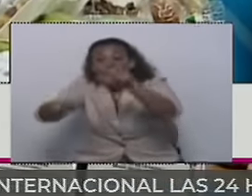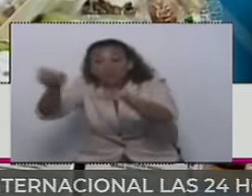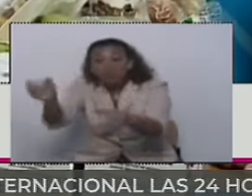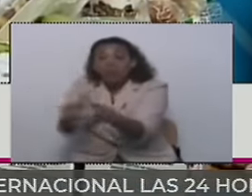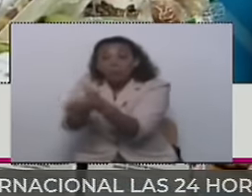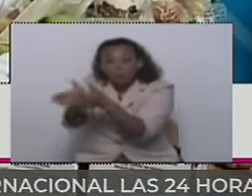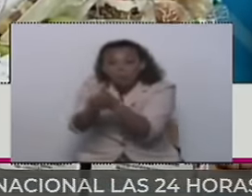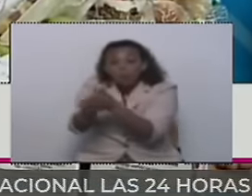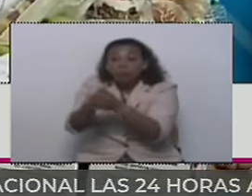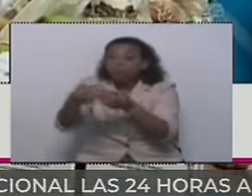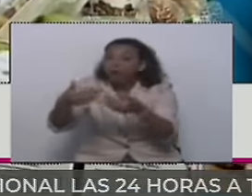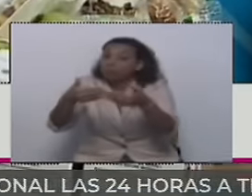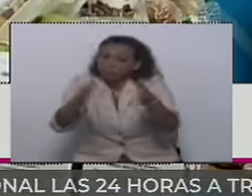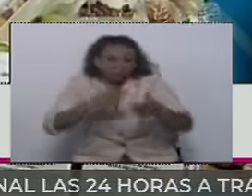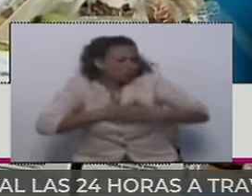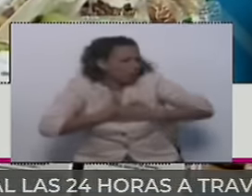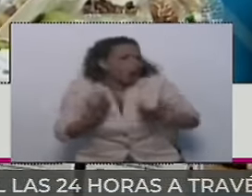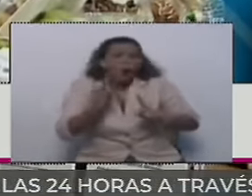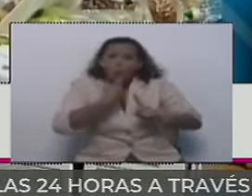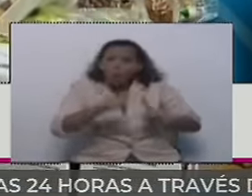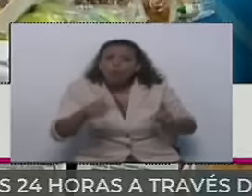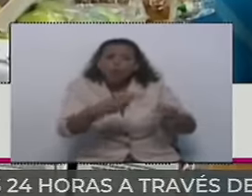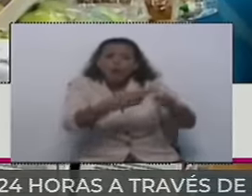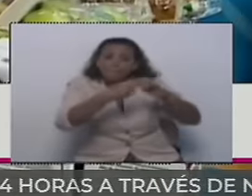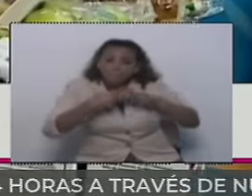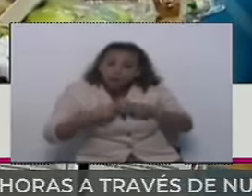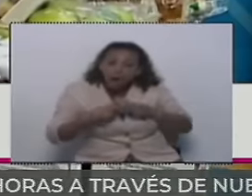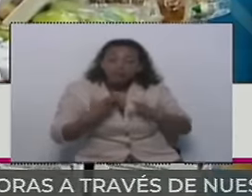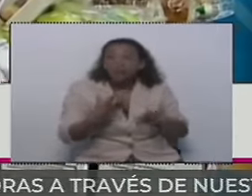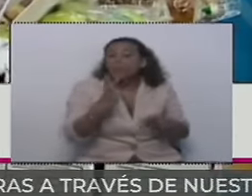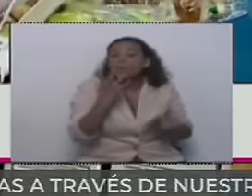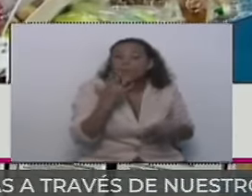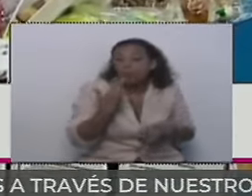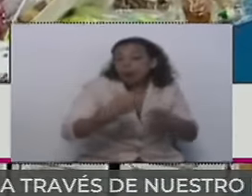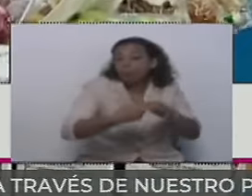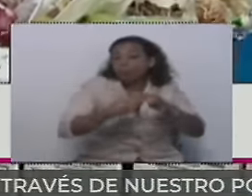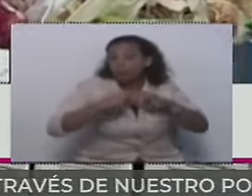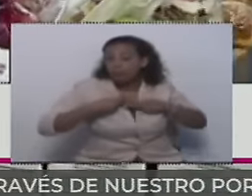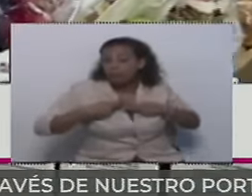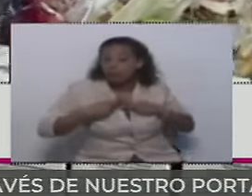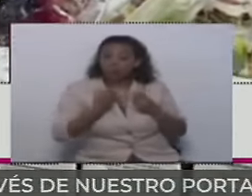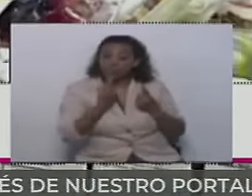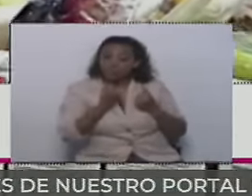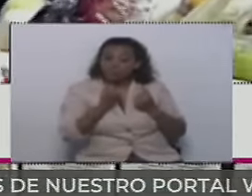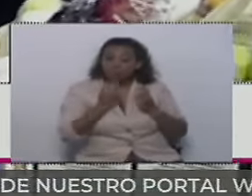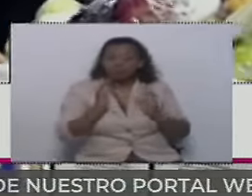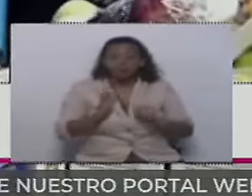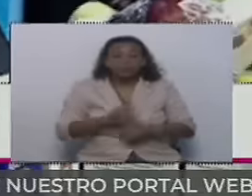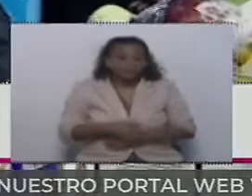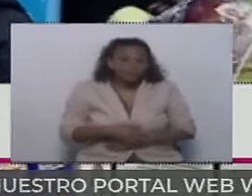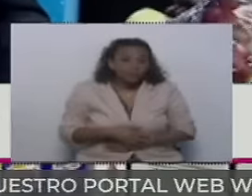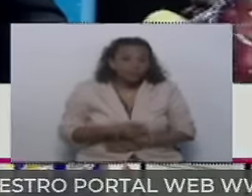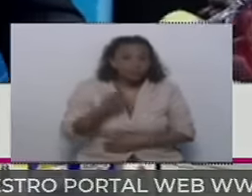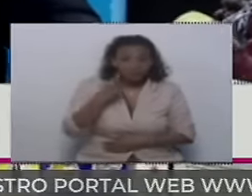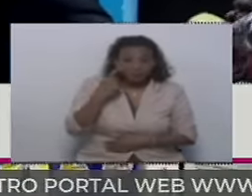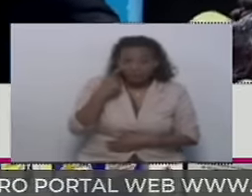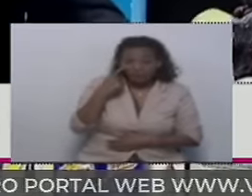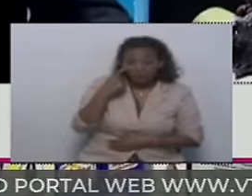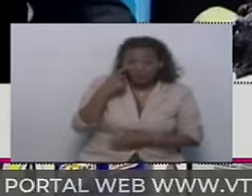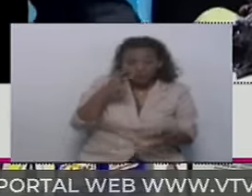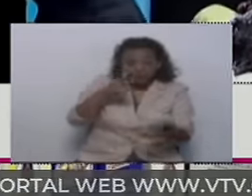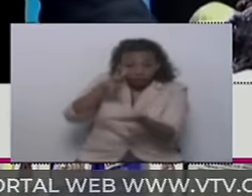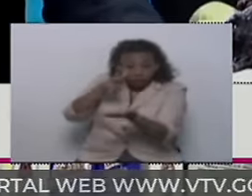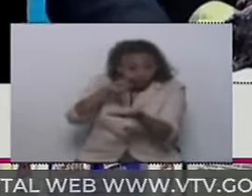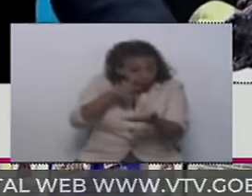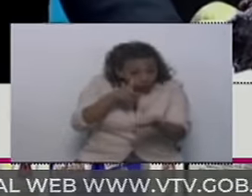que además ayuda, se le abren las puertas, porque si a ti te dieron, vente para acá, Villegas. Así es. Mira, no me tape la cámara. Si